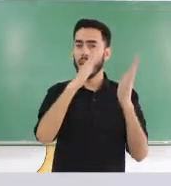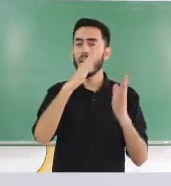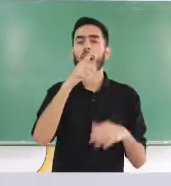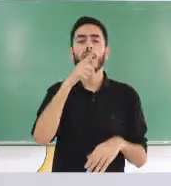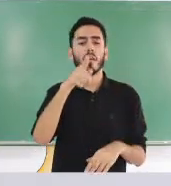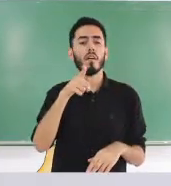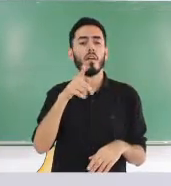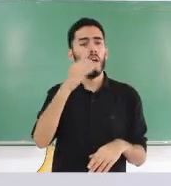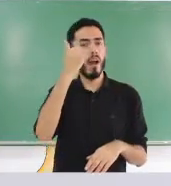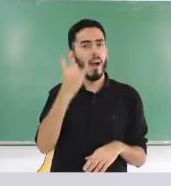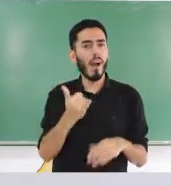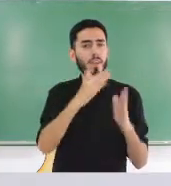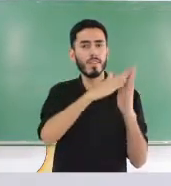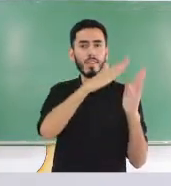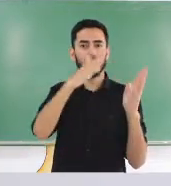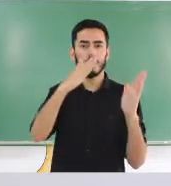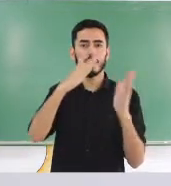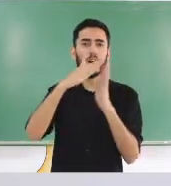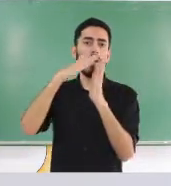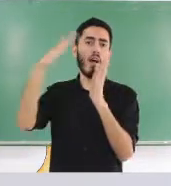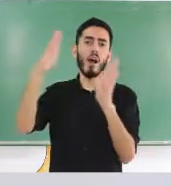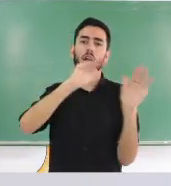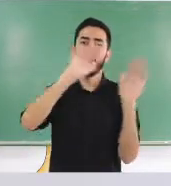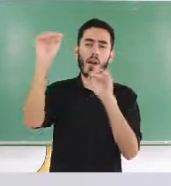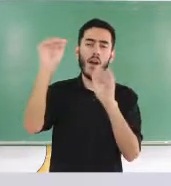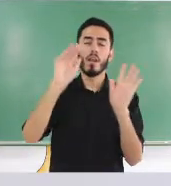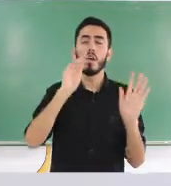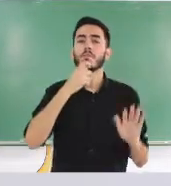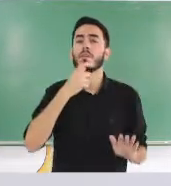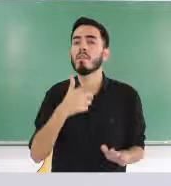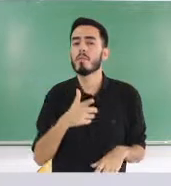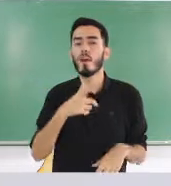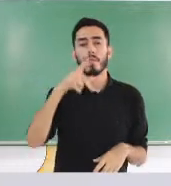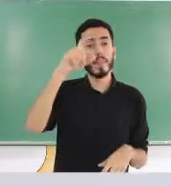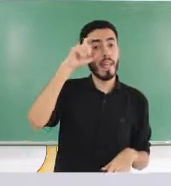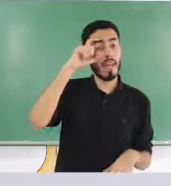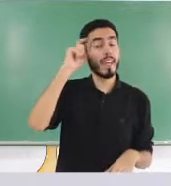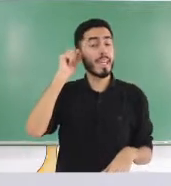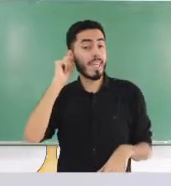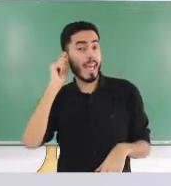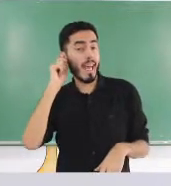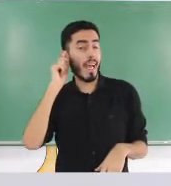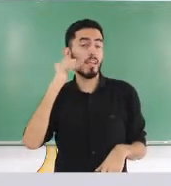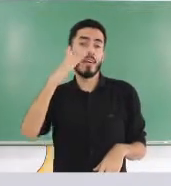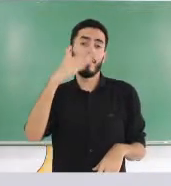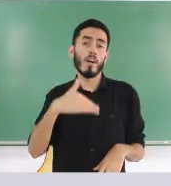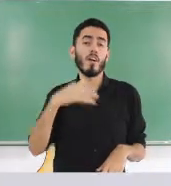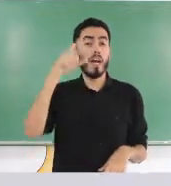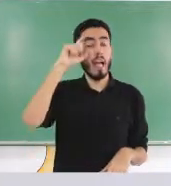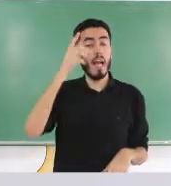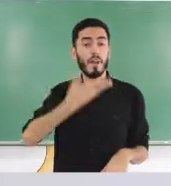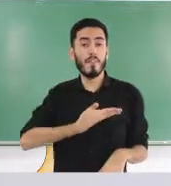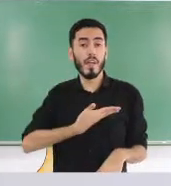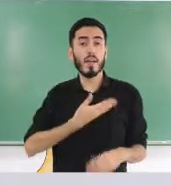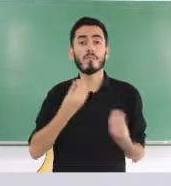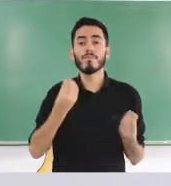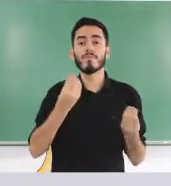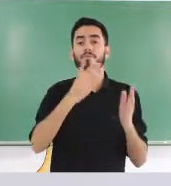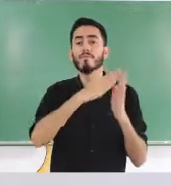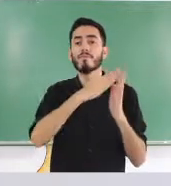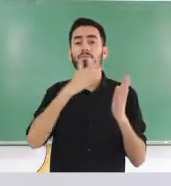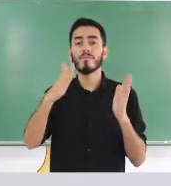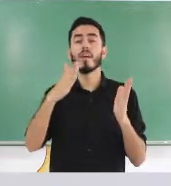diferentes segmentos homólogos. Por ejemplo, EG sobre EF va a ser una